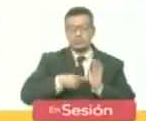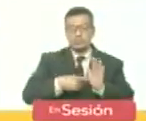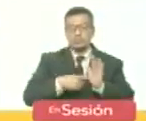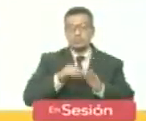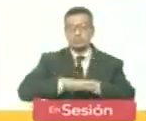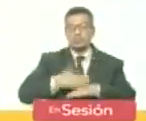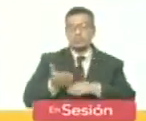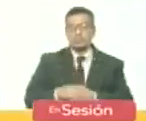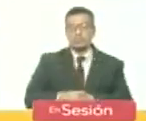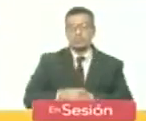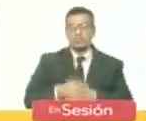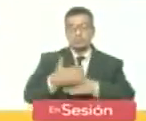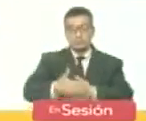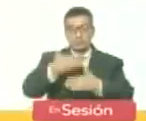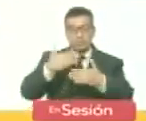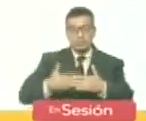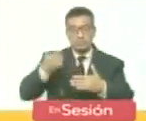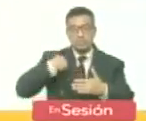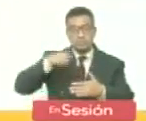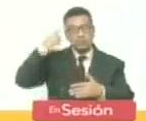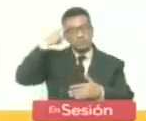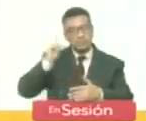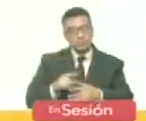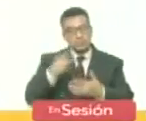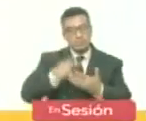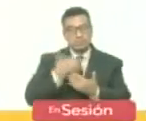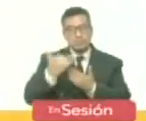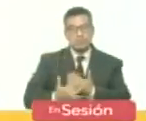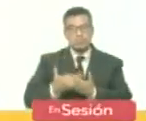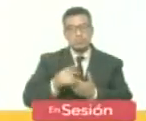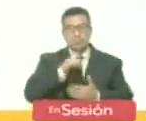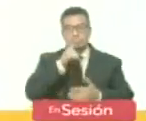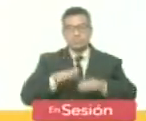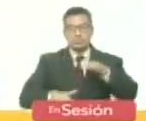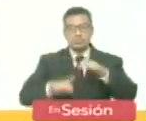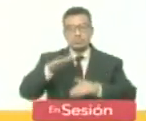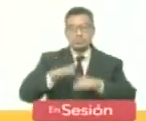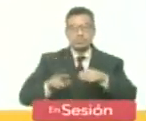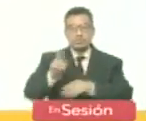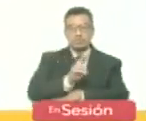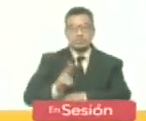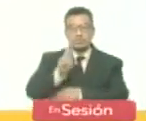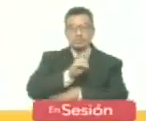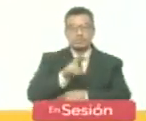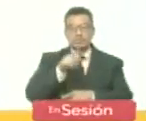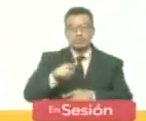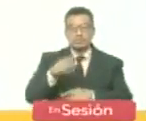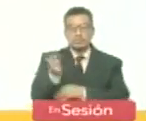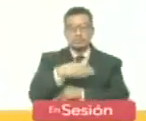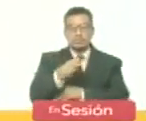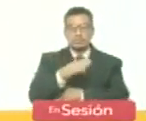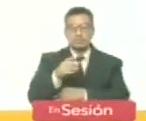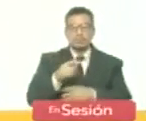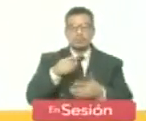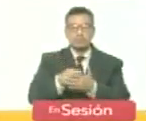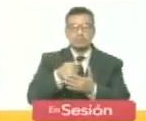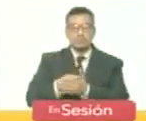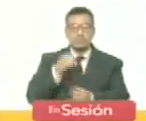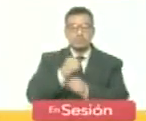porque detrás de ella lo que subyace es un plan de desestabilización utilizando como bandera reivindicaciones